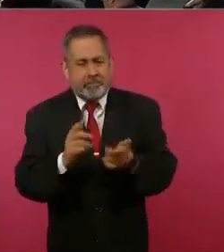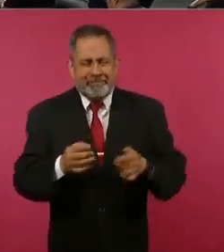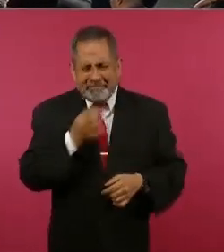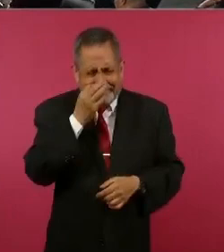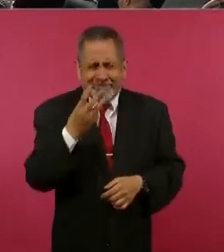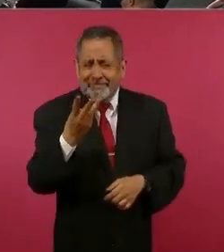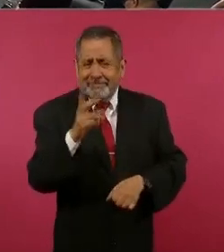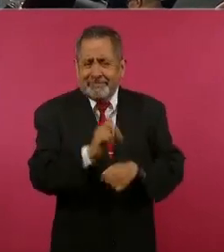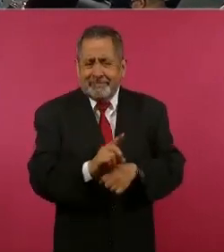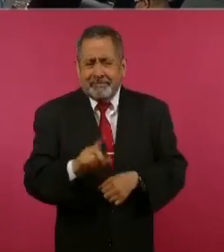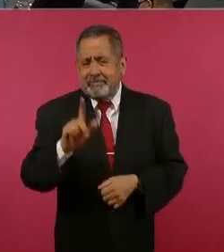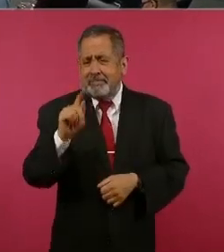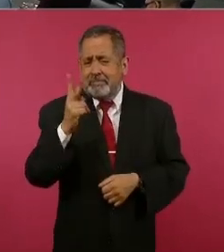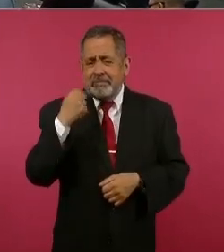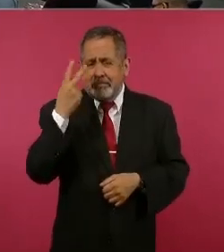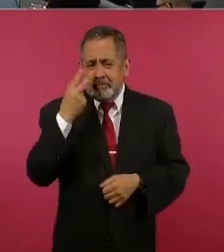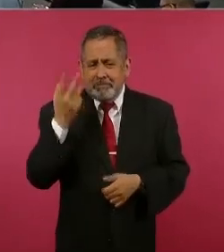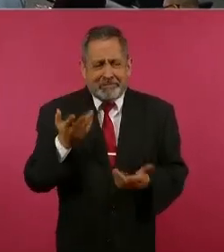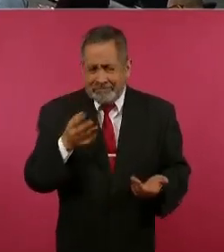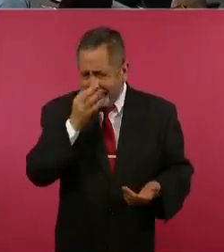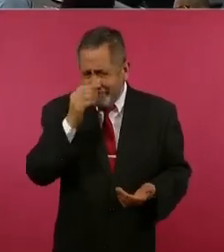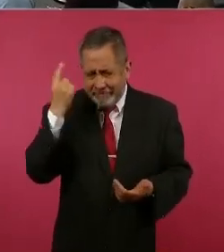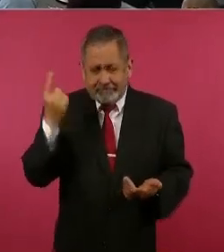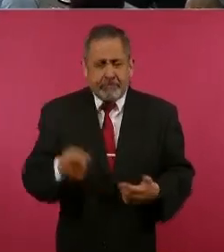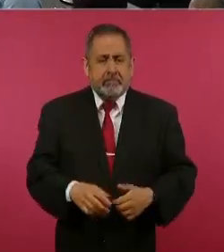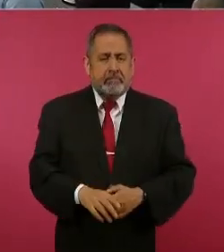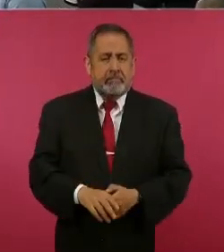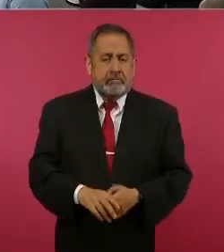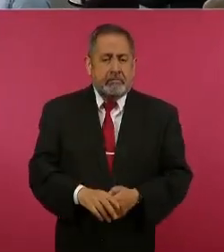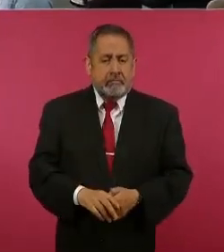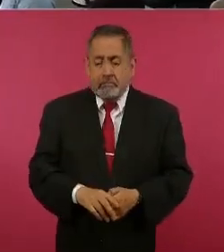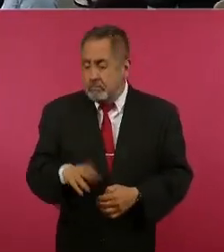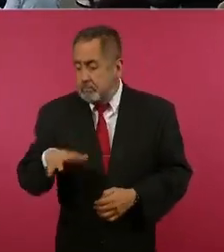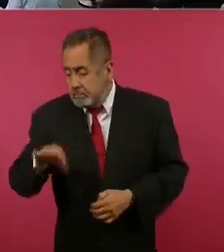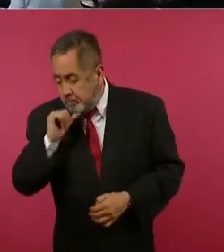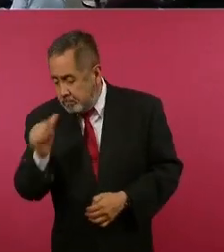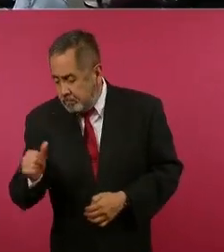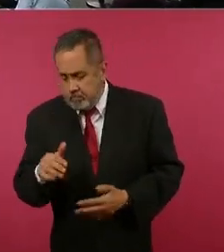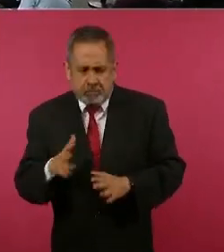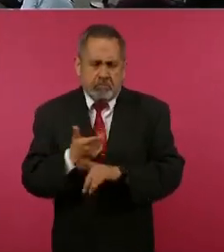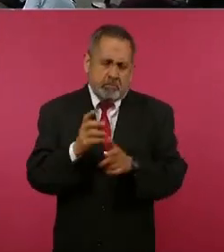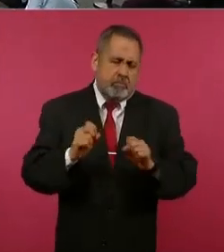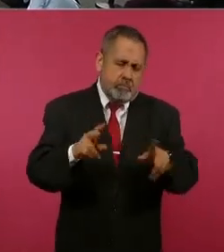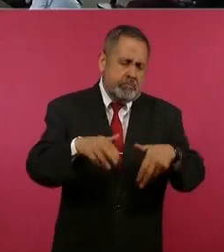3 días, 72 horas. ¿No se encontró nada?